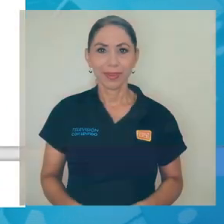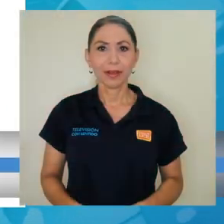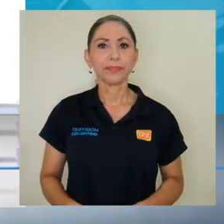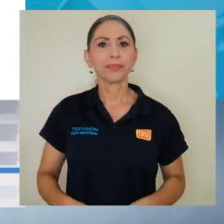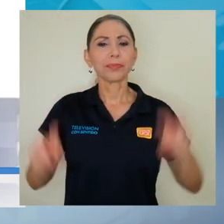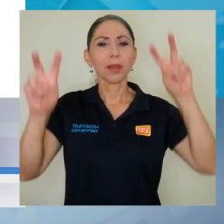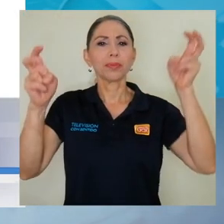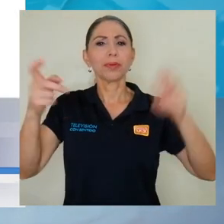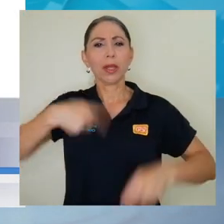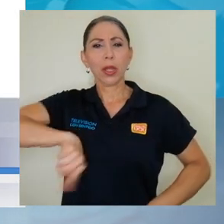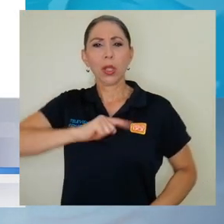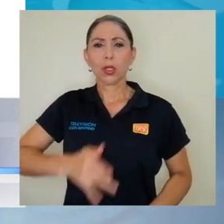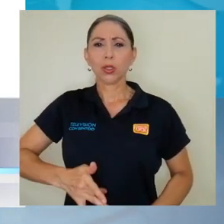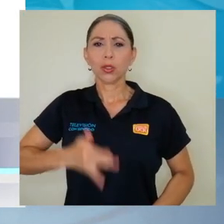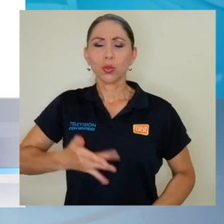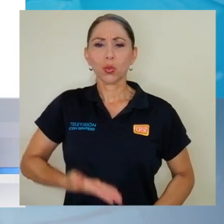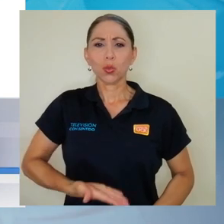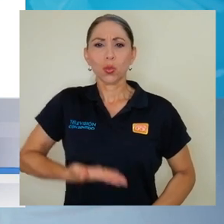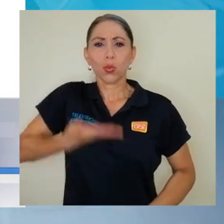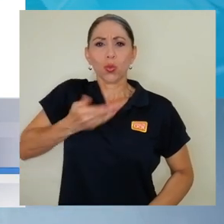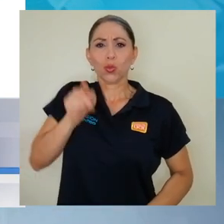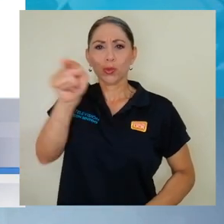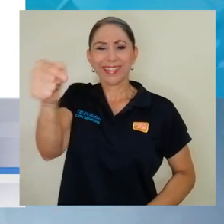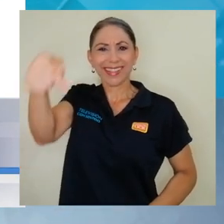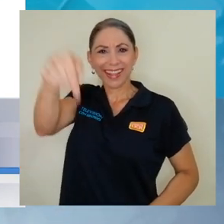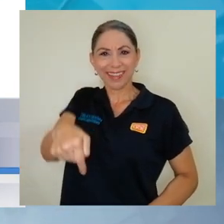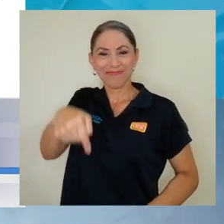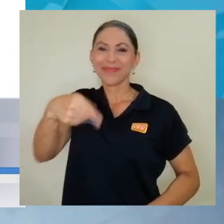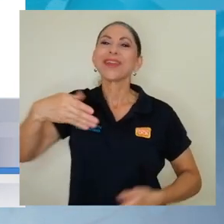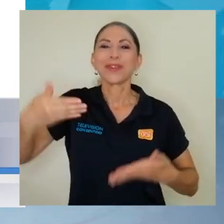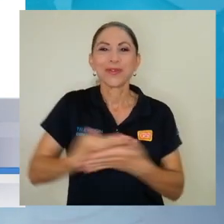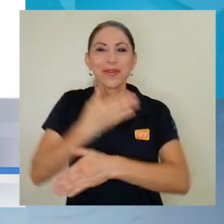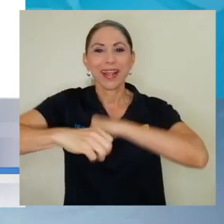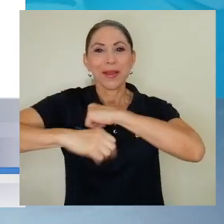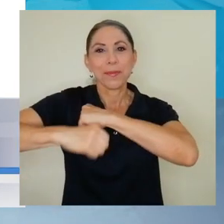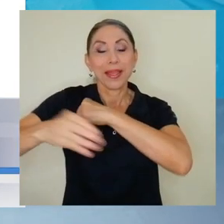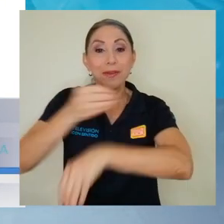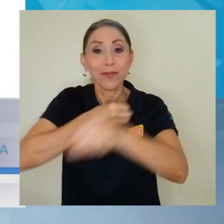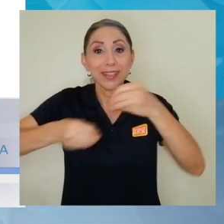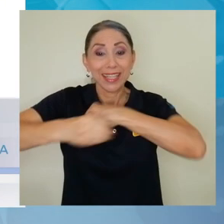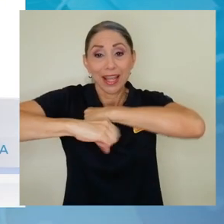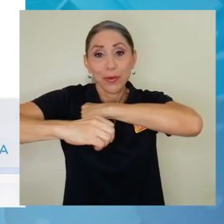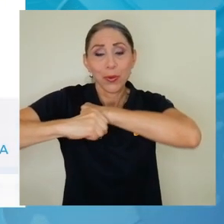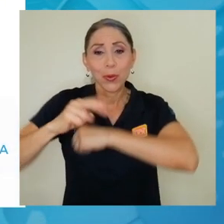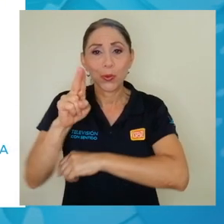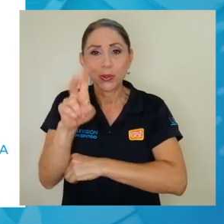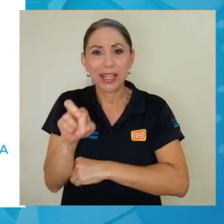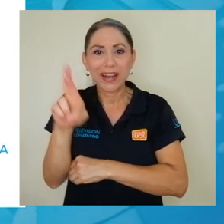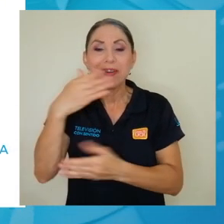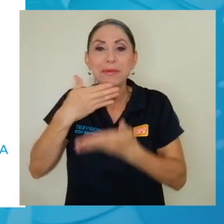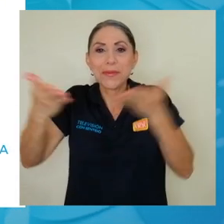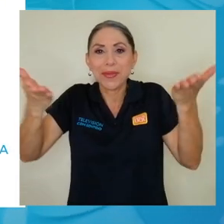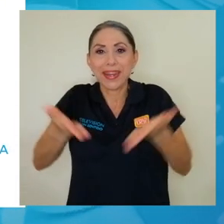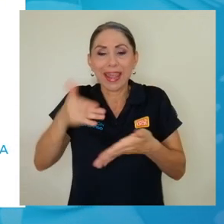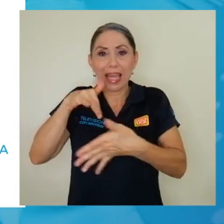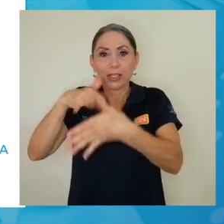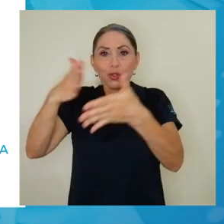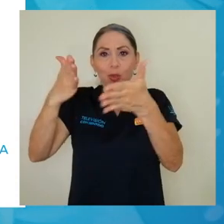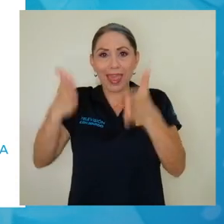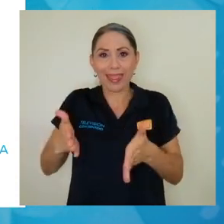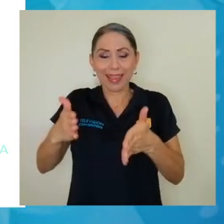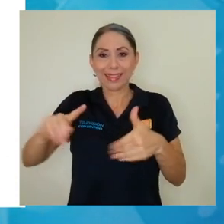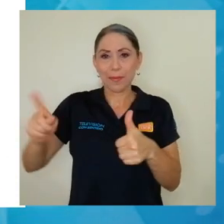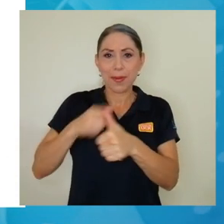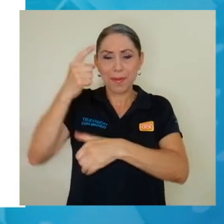Nos enorgullece que estés aquí es la nueva campaña de la oficina de divulgación de la UCR que le da la bienvenida a los estudiantes de primer ingreso.